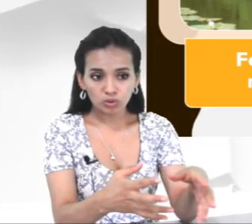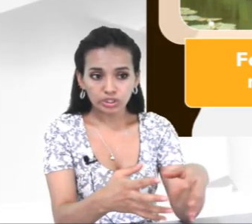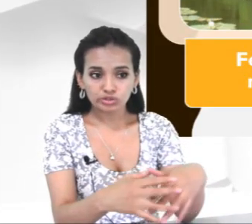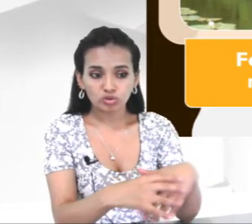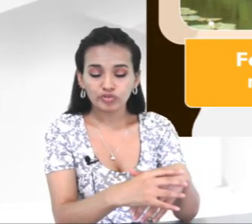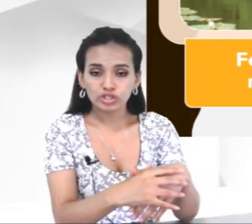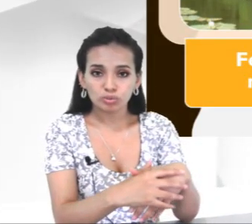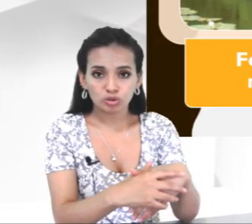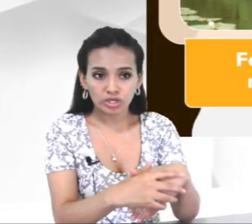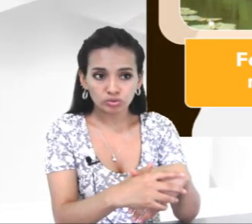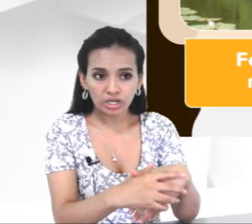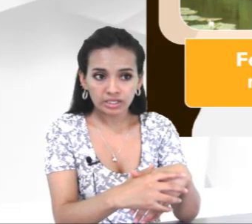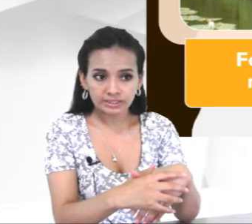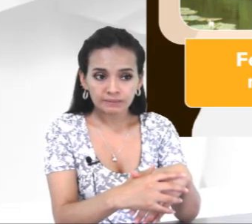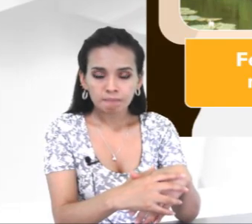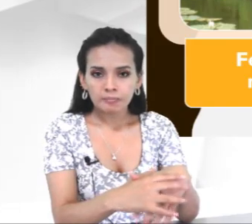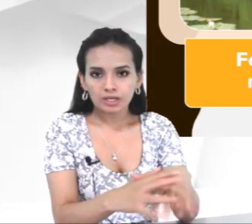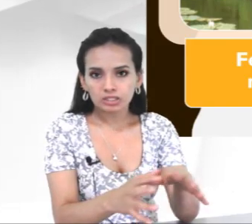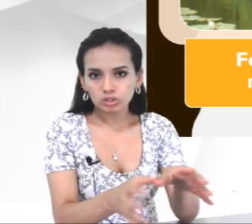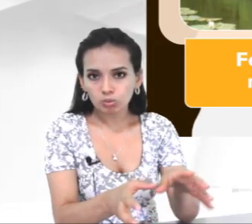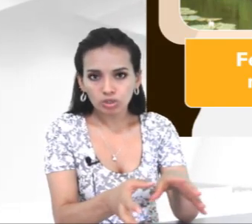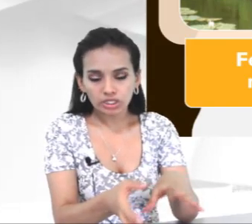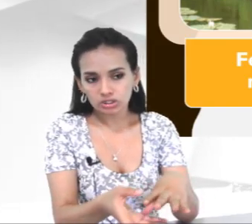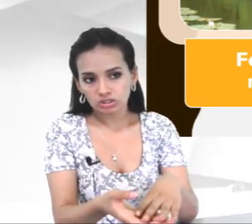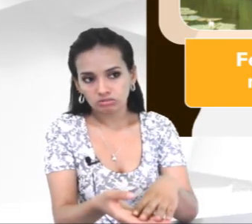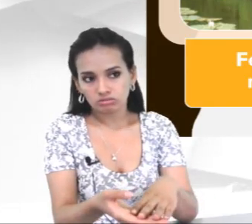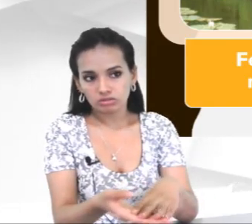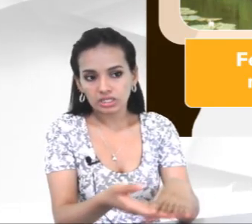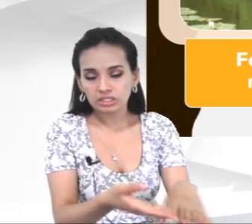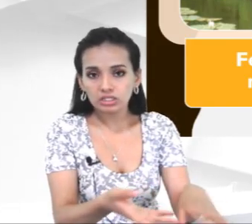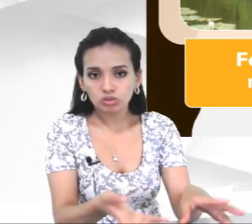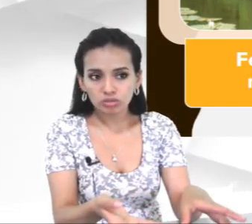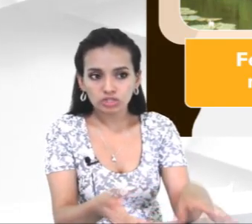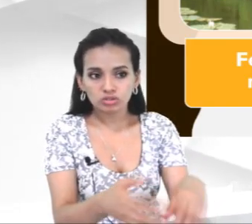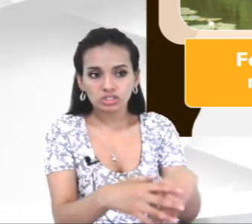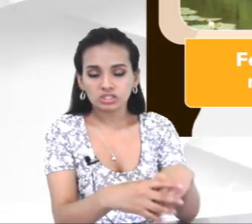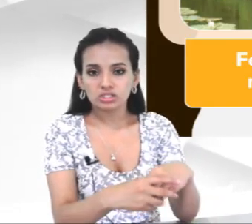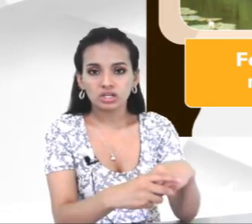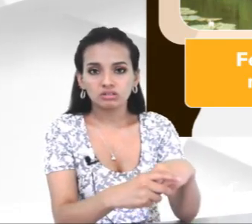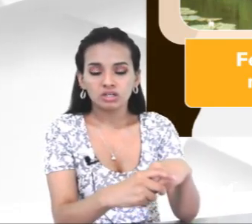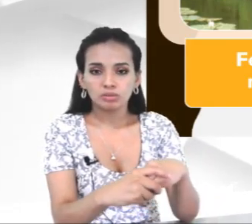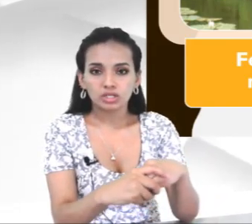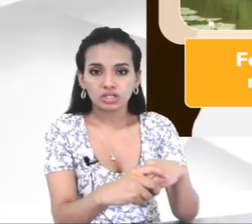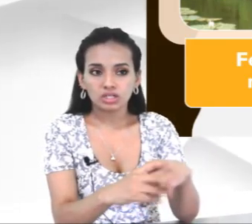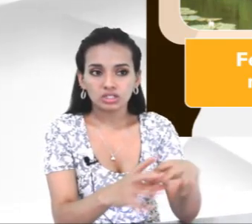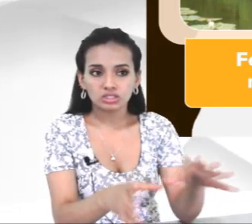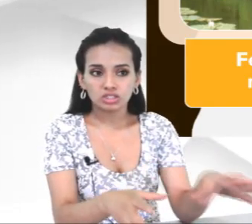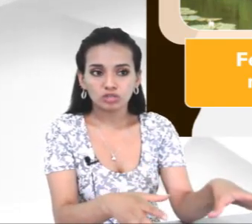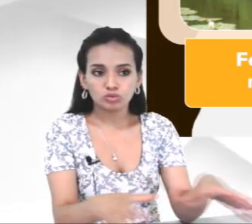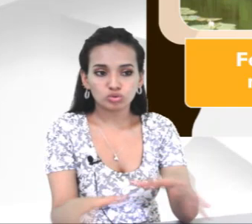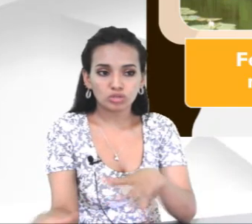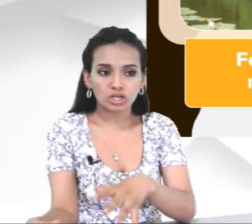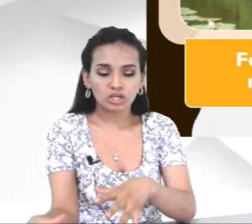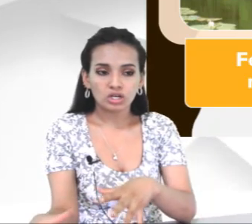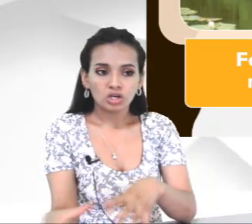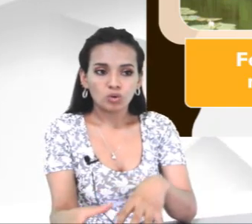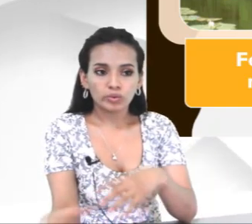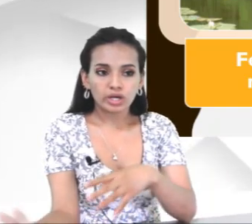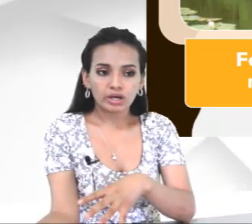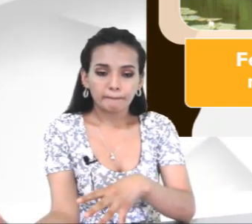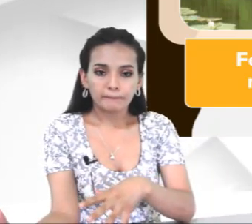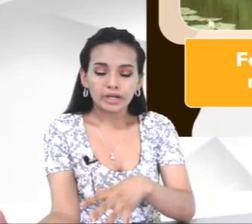tenemos lo que son los fenómenos naturales así como las grandes inundaciones que se dan si tenemos una